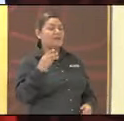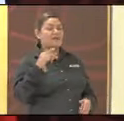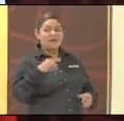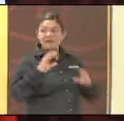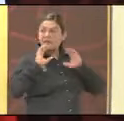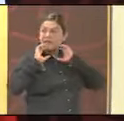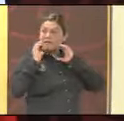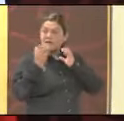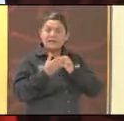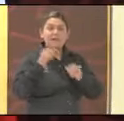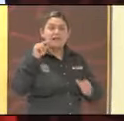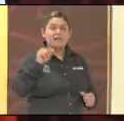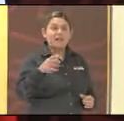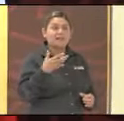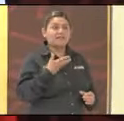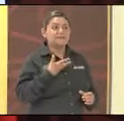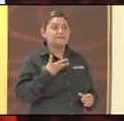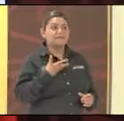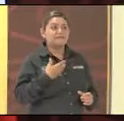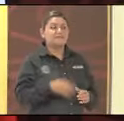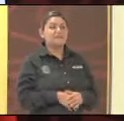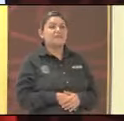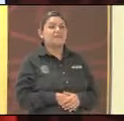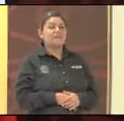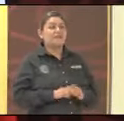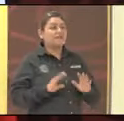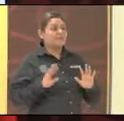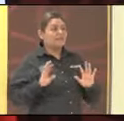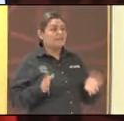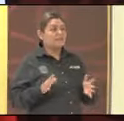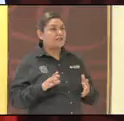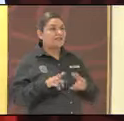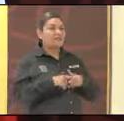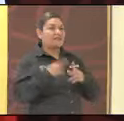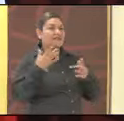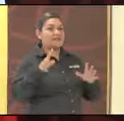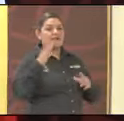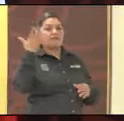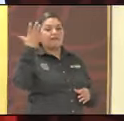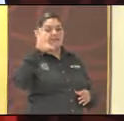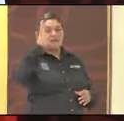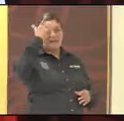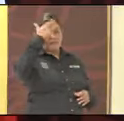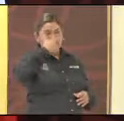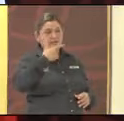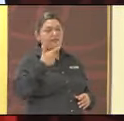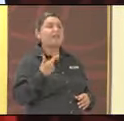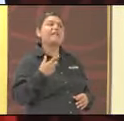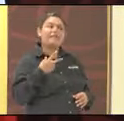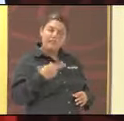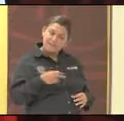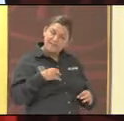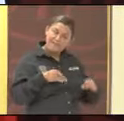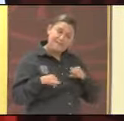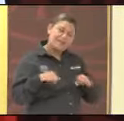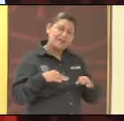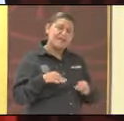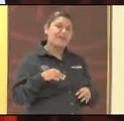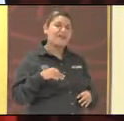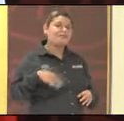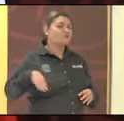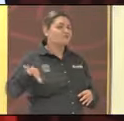sesión, que por cierto, salimos ya como a las 10 de la noche. También trabajamos, los regidores síndicos, no crean que